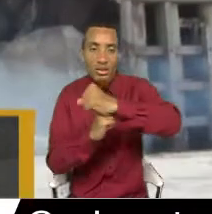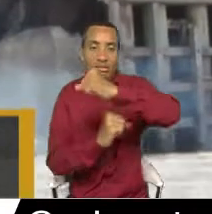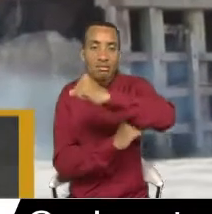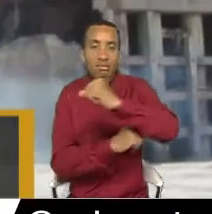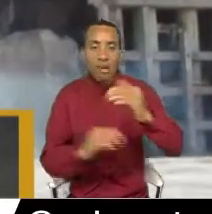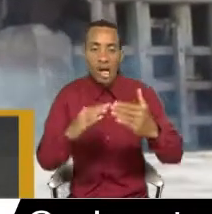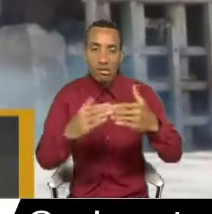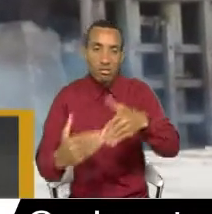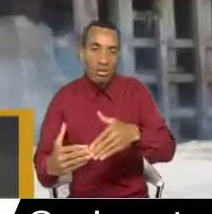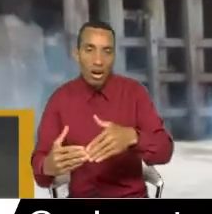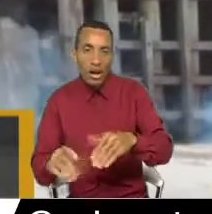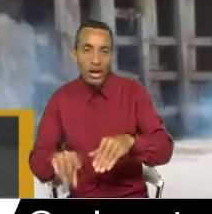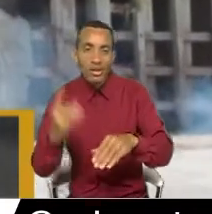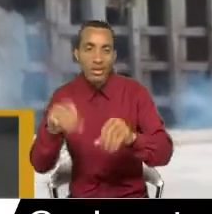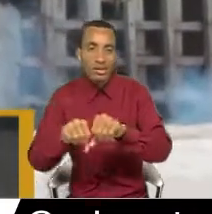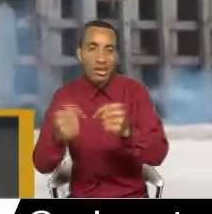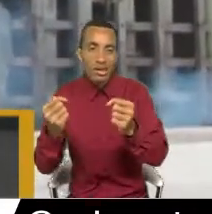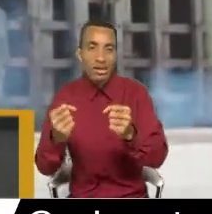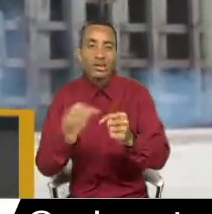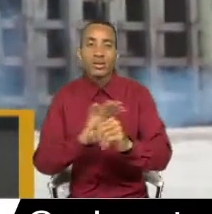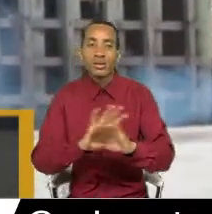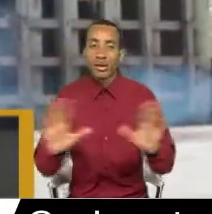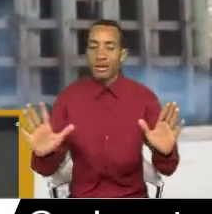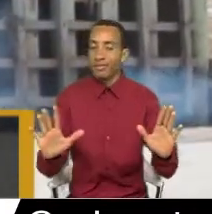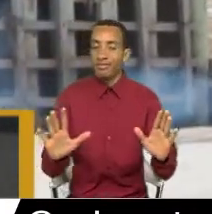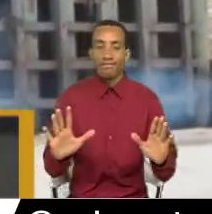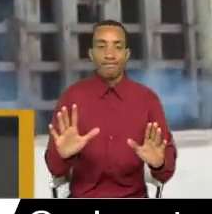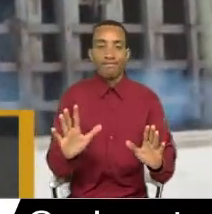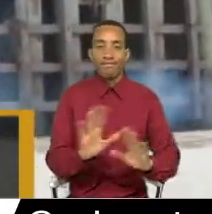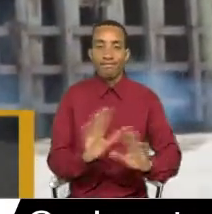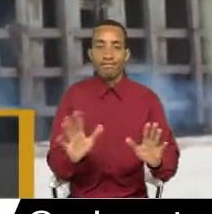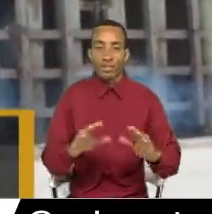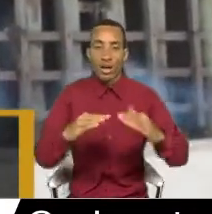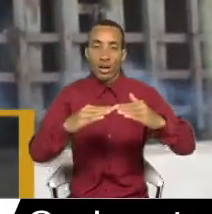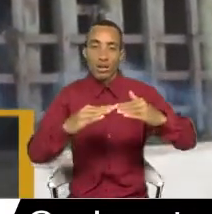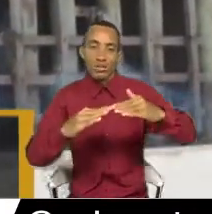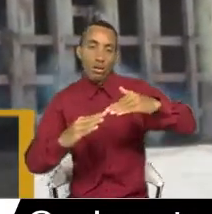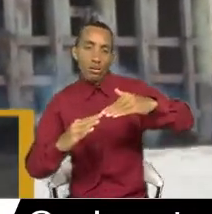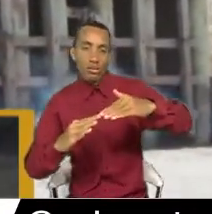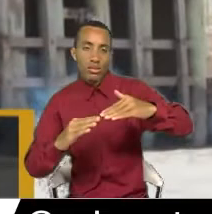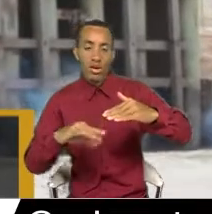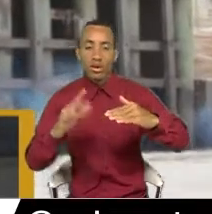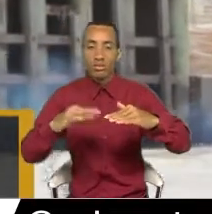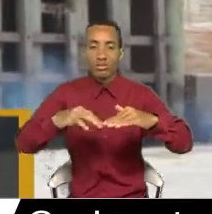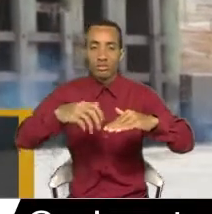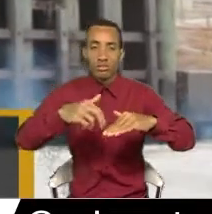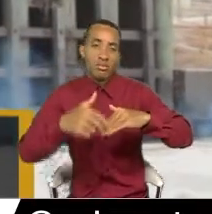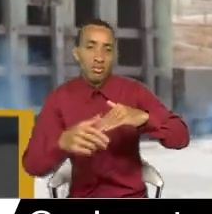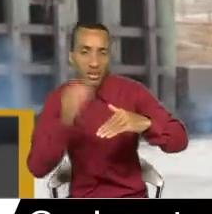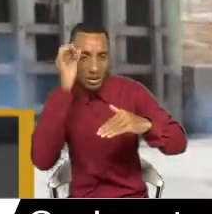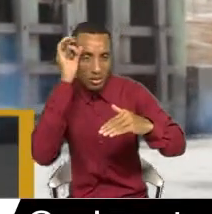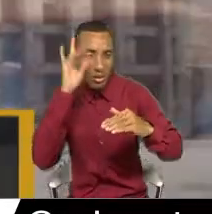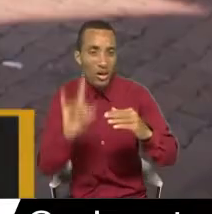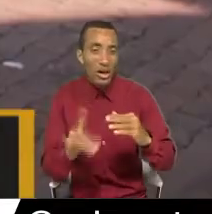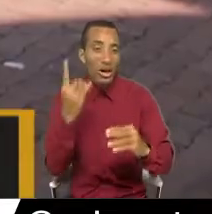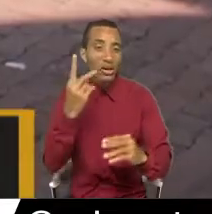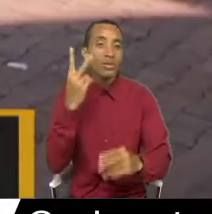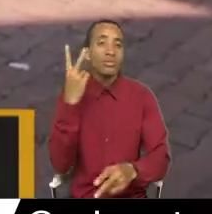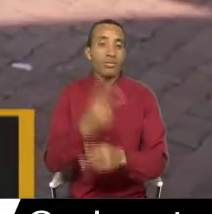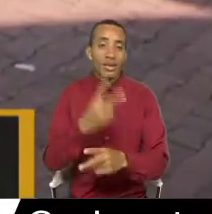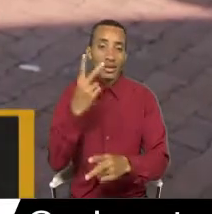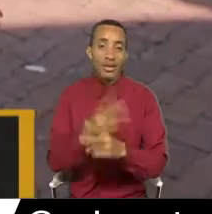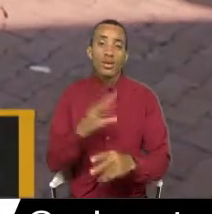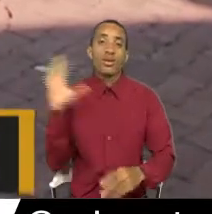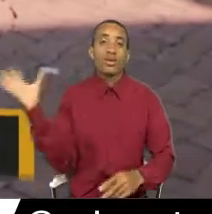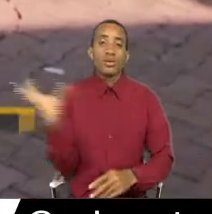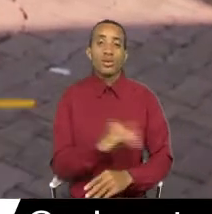los alrededores del muelle losas altamente fracturadas, desniveladas y sin estabilidad, lo que genera un riesgo para la ciudadanía que frecuenta